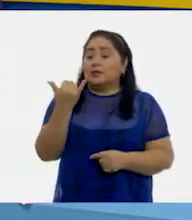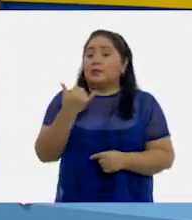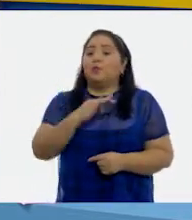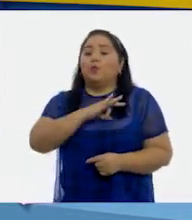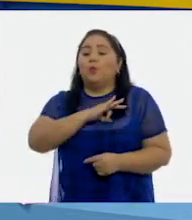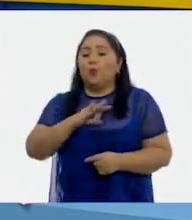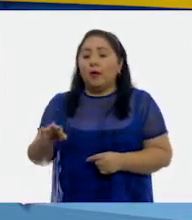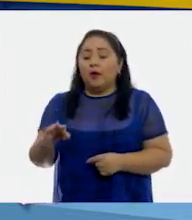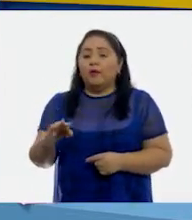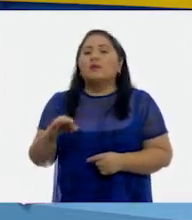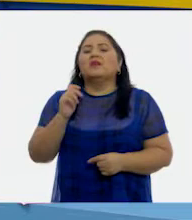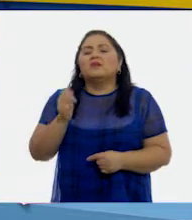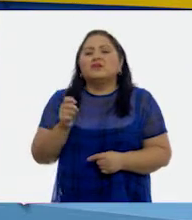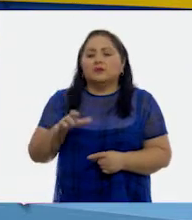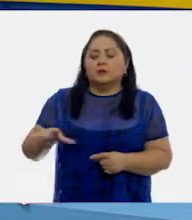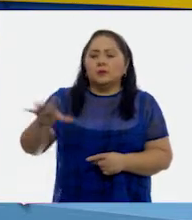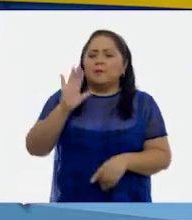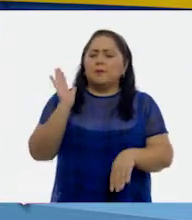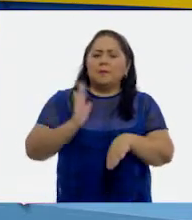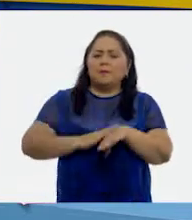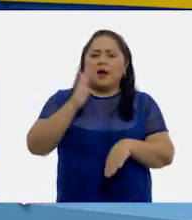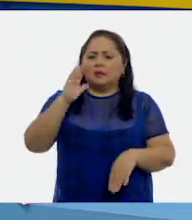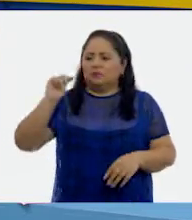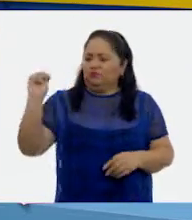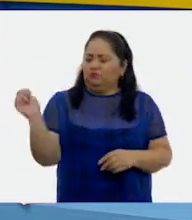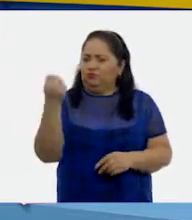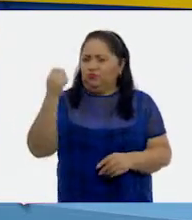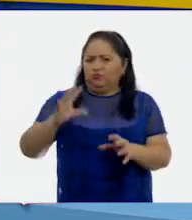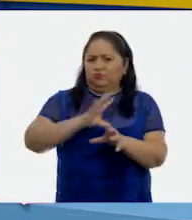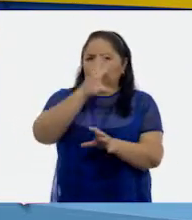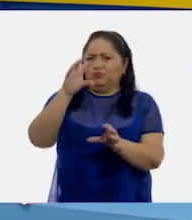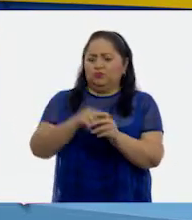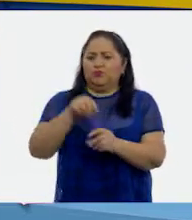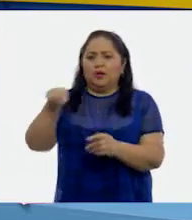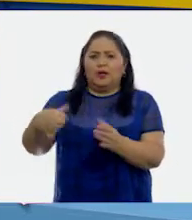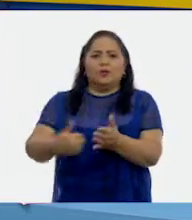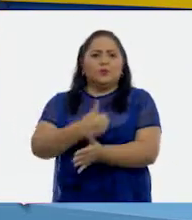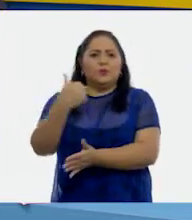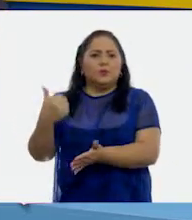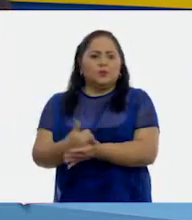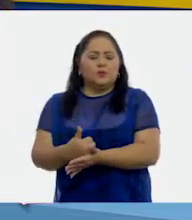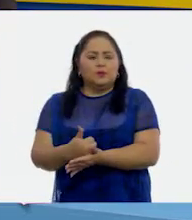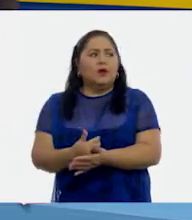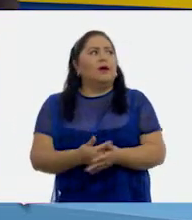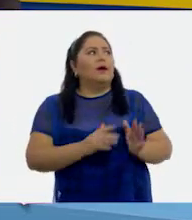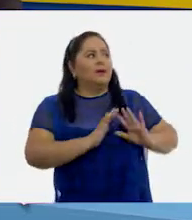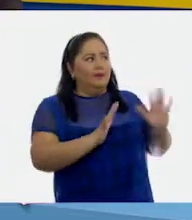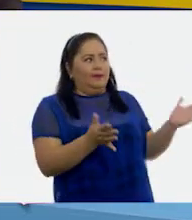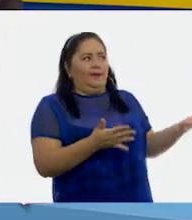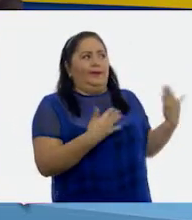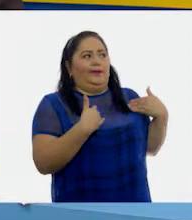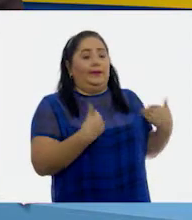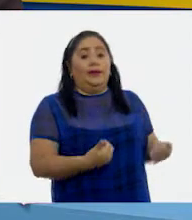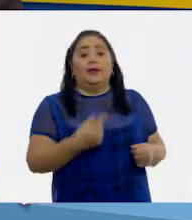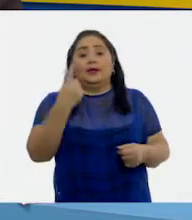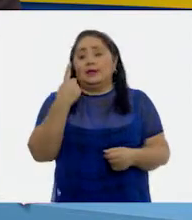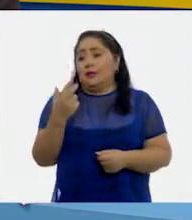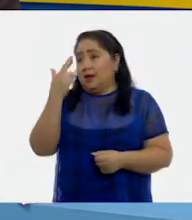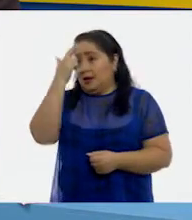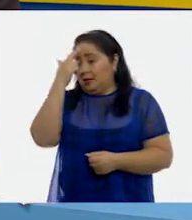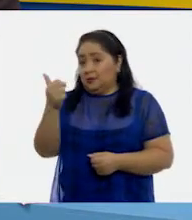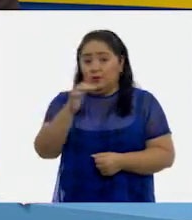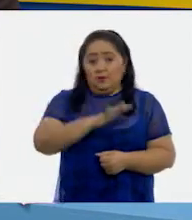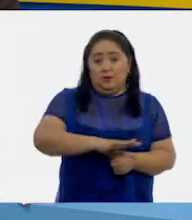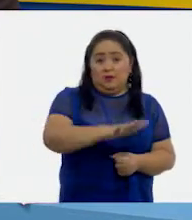posibilidad de disponer de más tecnología en las ciudades. Ah, ya entiendo. Mientras que en las